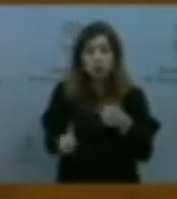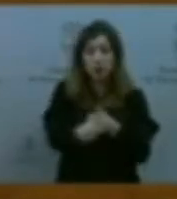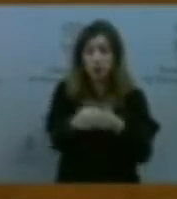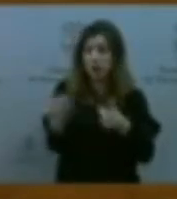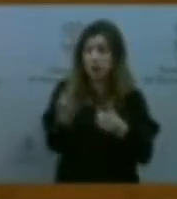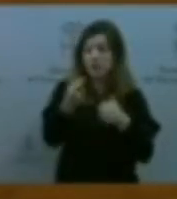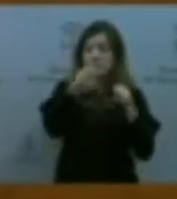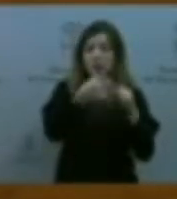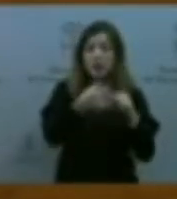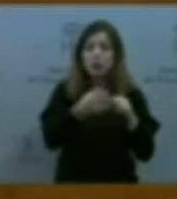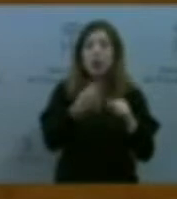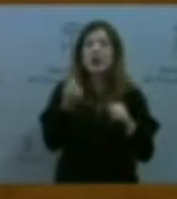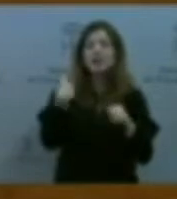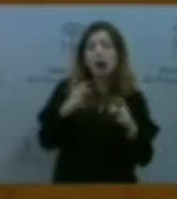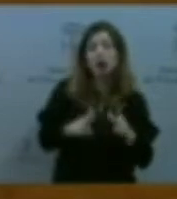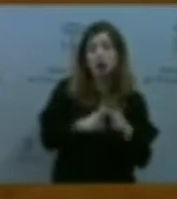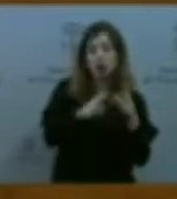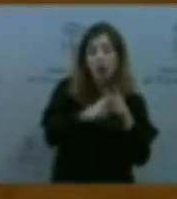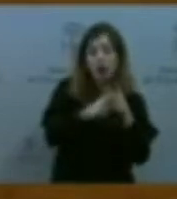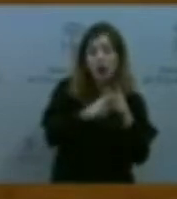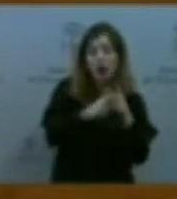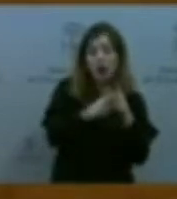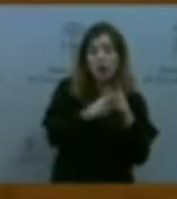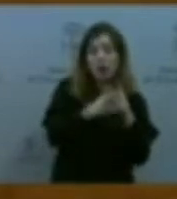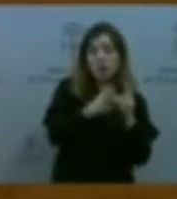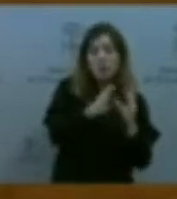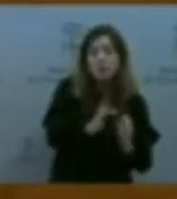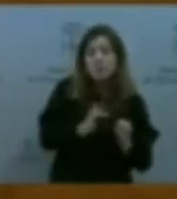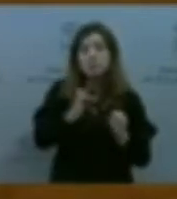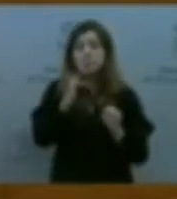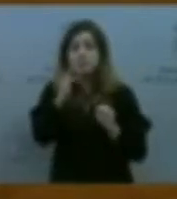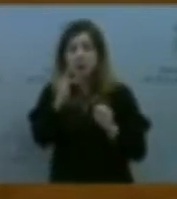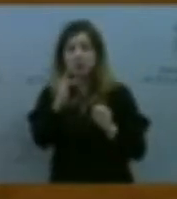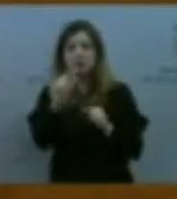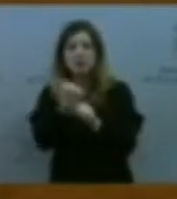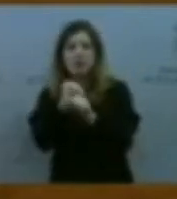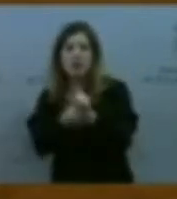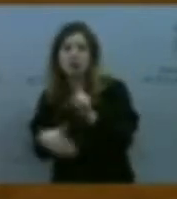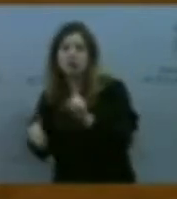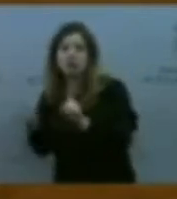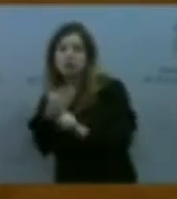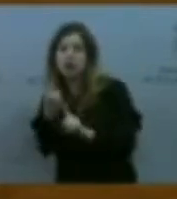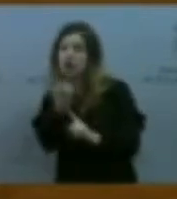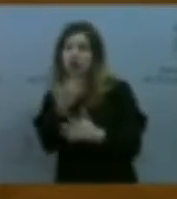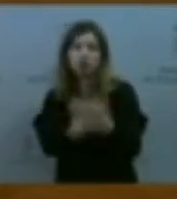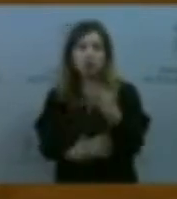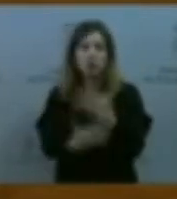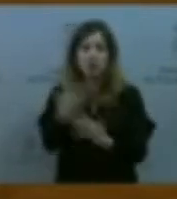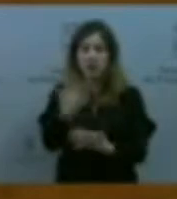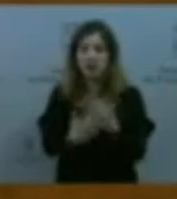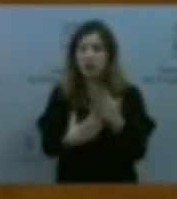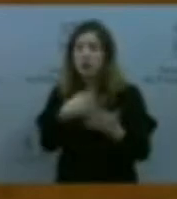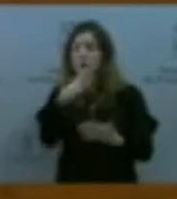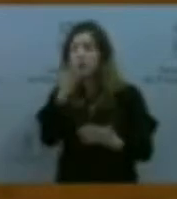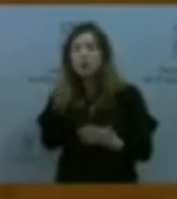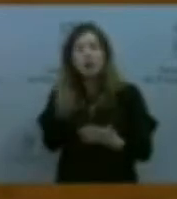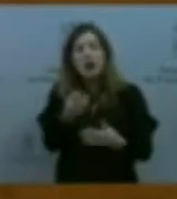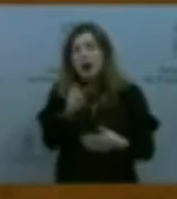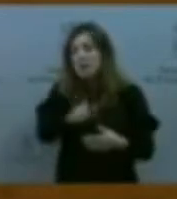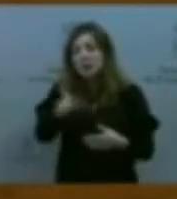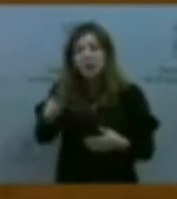la obtención de empleo. No hay nada que gratifique más a las personas, a las familias,